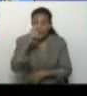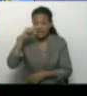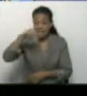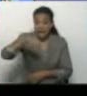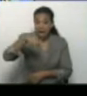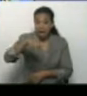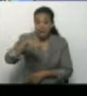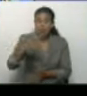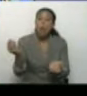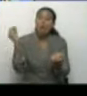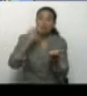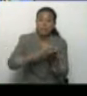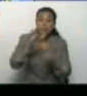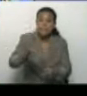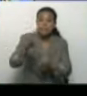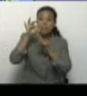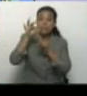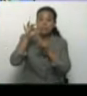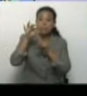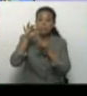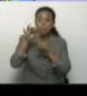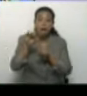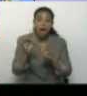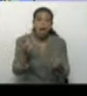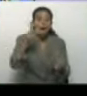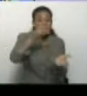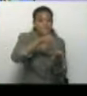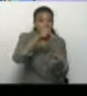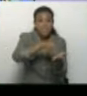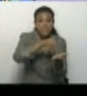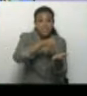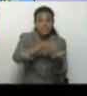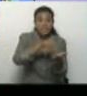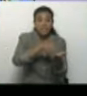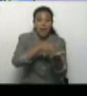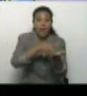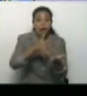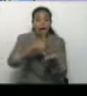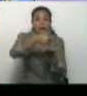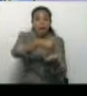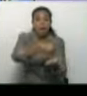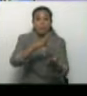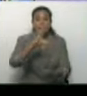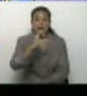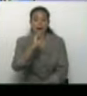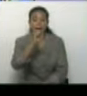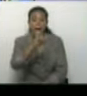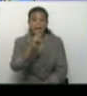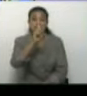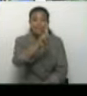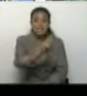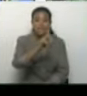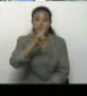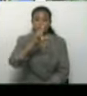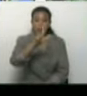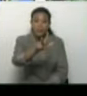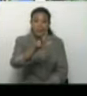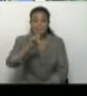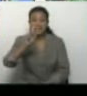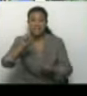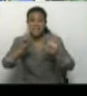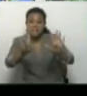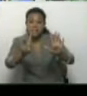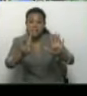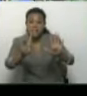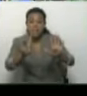fui nuevamente seleccionada, participé en la Copa CAI, donde más de 137 estudiantes de escuelas